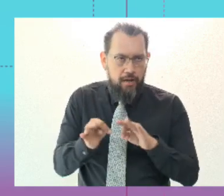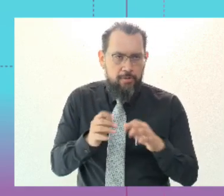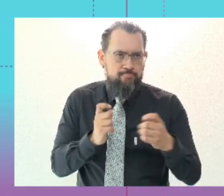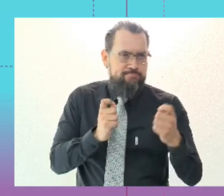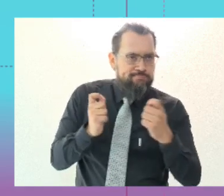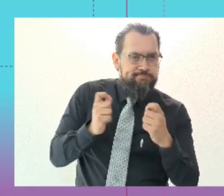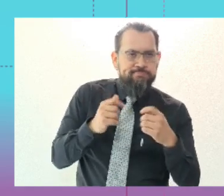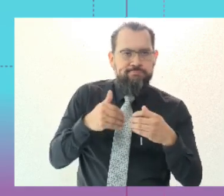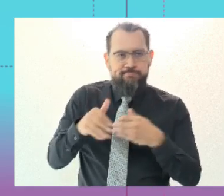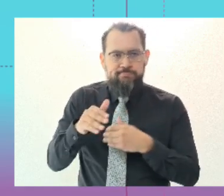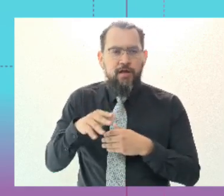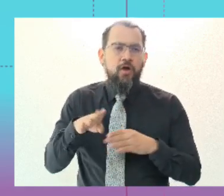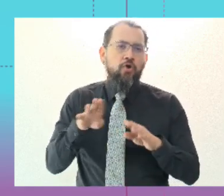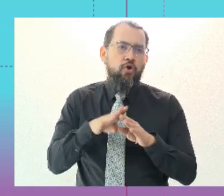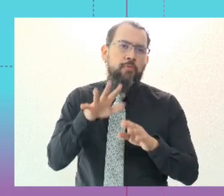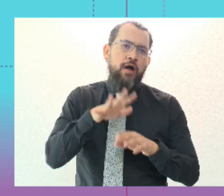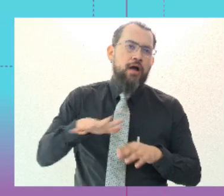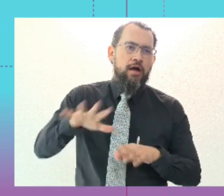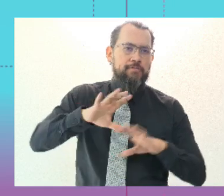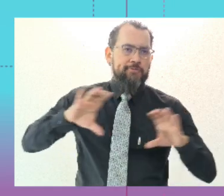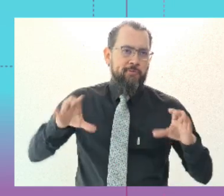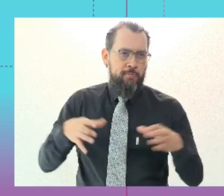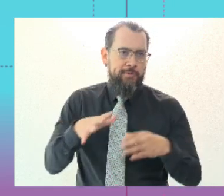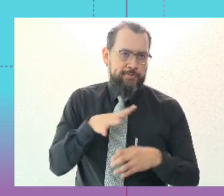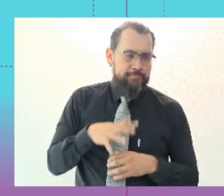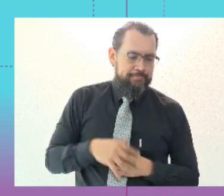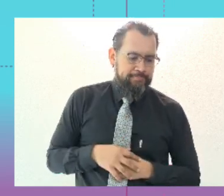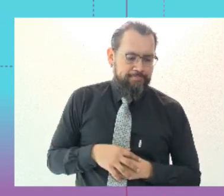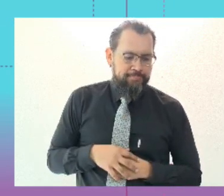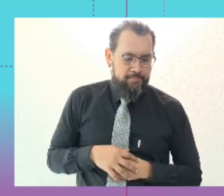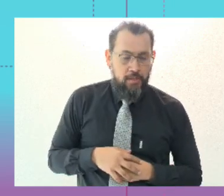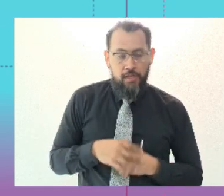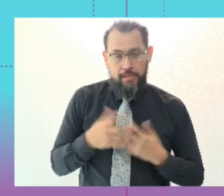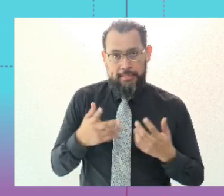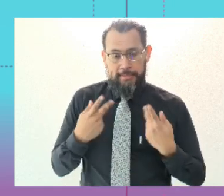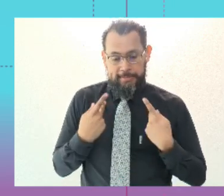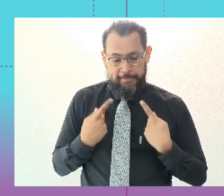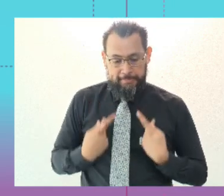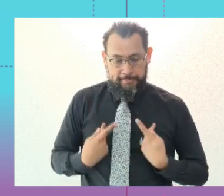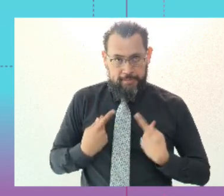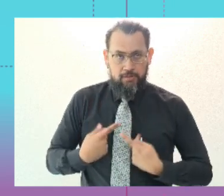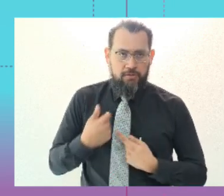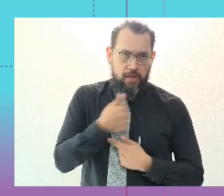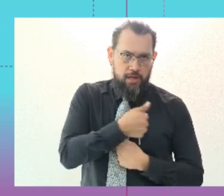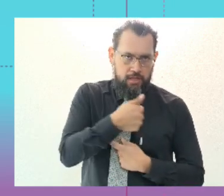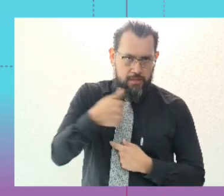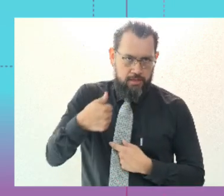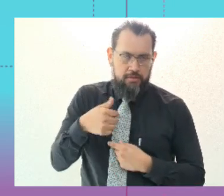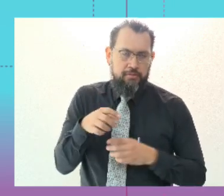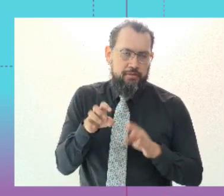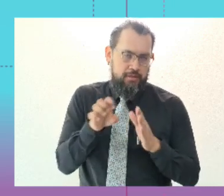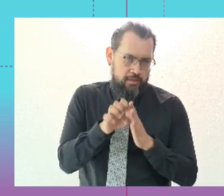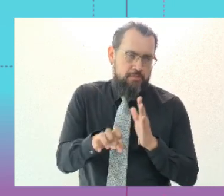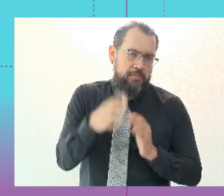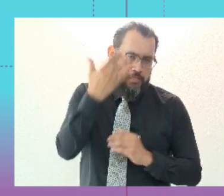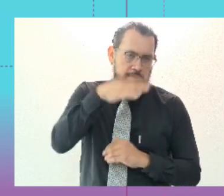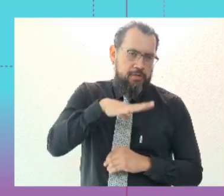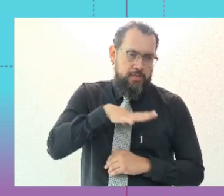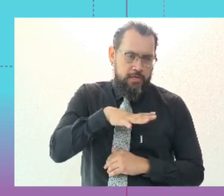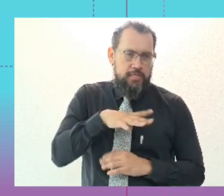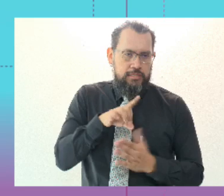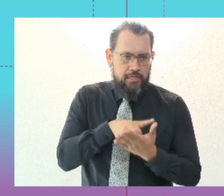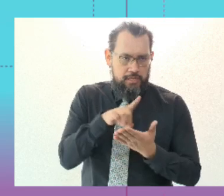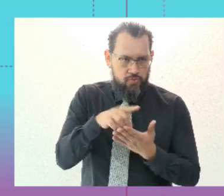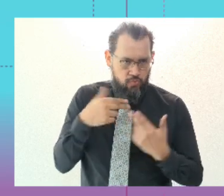y funciones en pro de la colectividad, ¿sí? Como persona en mi esfera privada, por supuesto que tengo derechos humanos y así